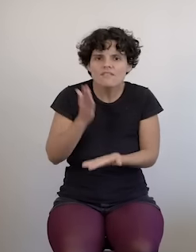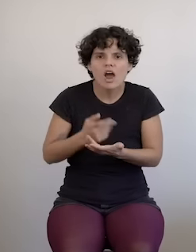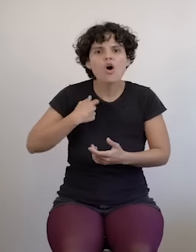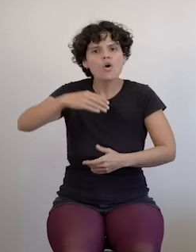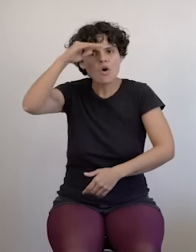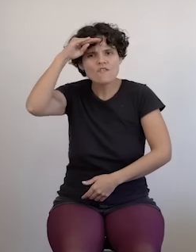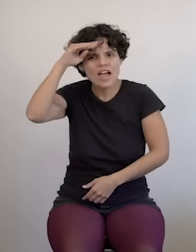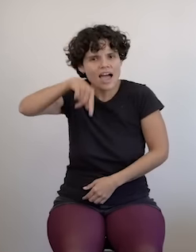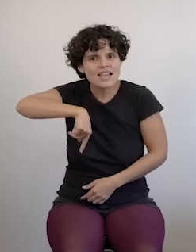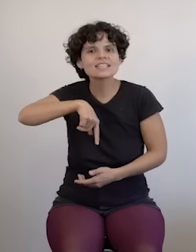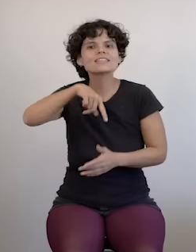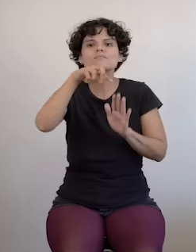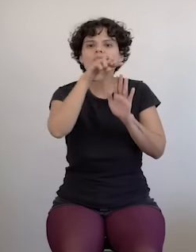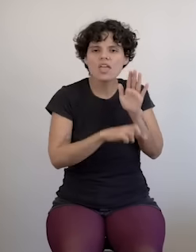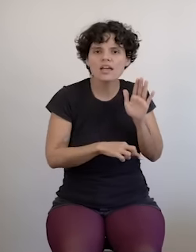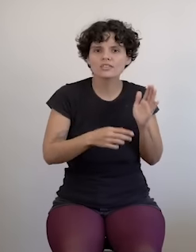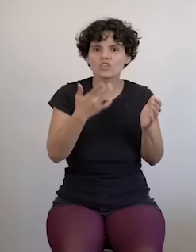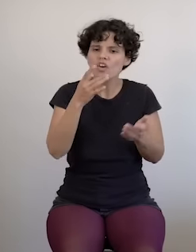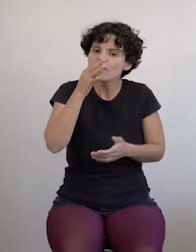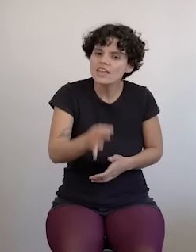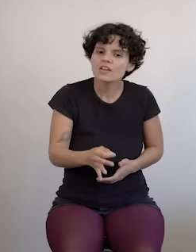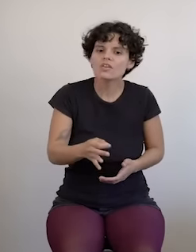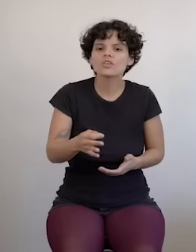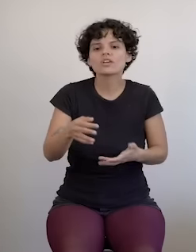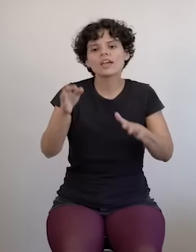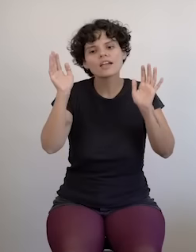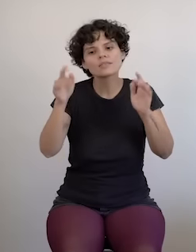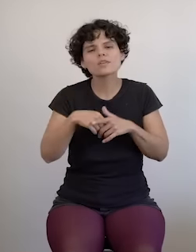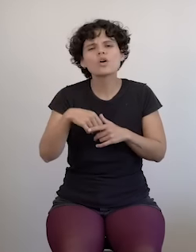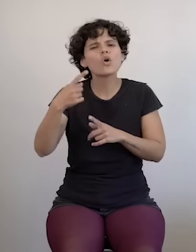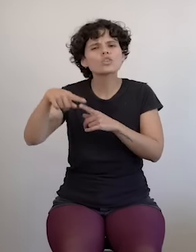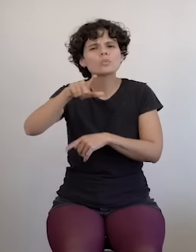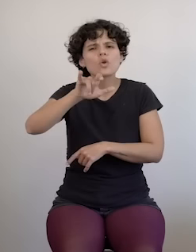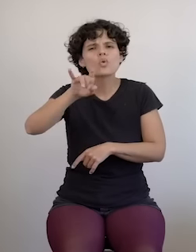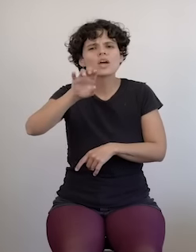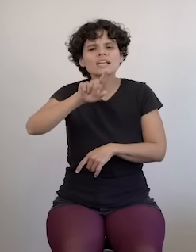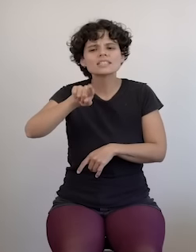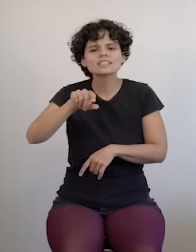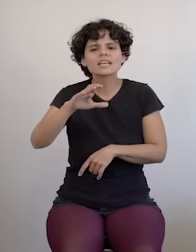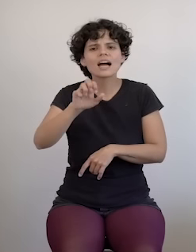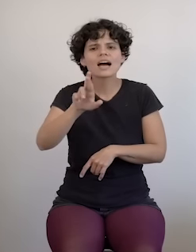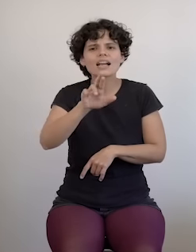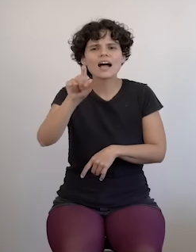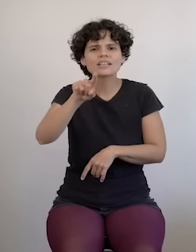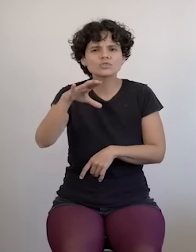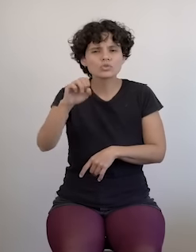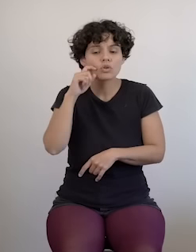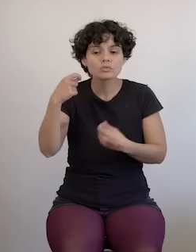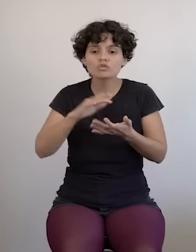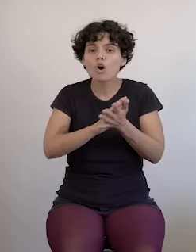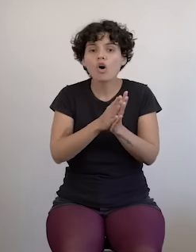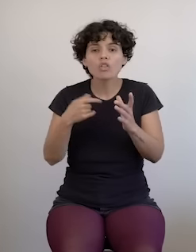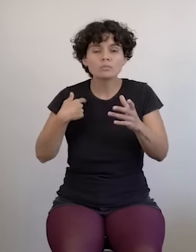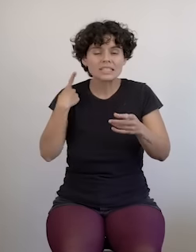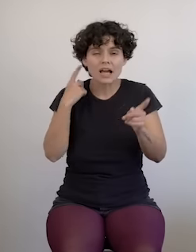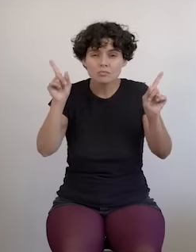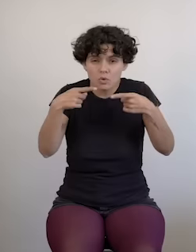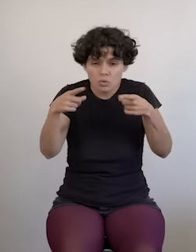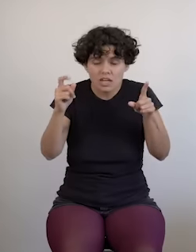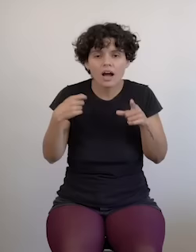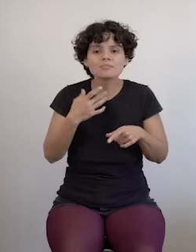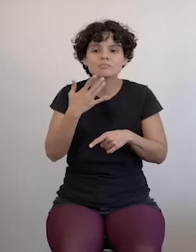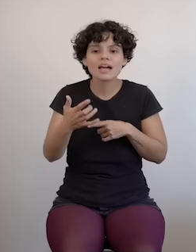weón. Y el weón, pa, le pusimos, ¿cachai? Luis Carrasco, que es un hermanito que toca todos los instrumentos, le pusimos sí. todos los sonidos que a mí me gusta mucho y ya, uno, ¿cachai?